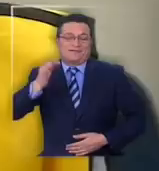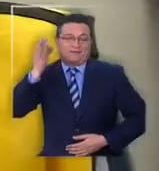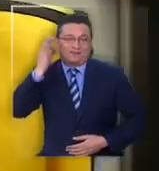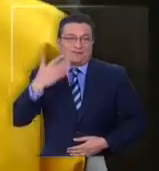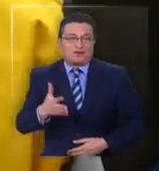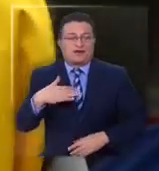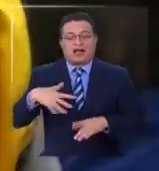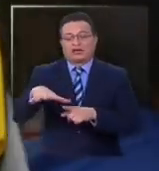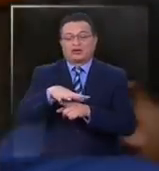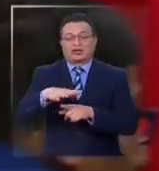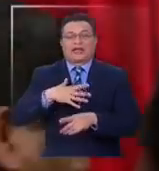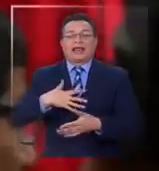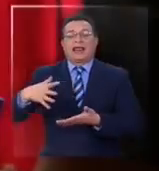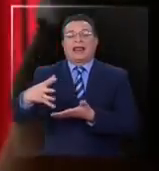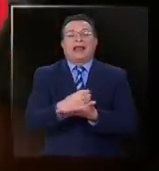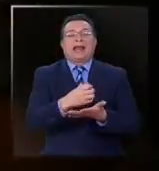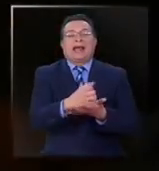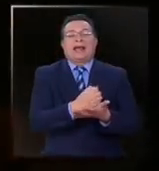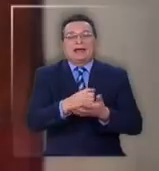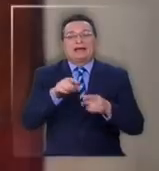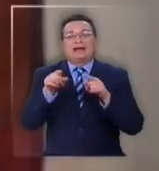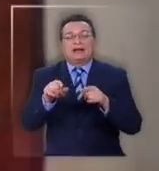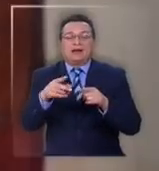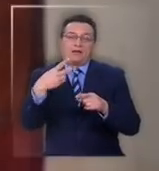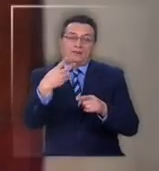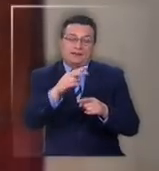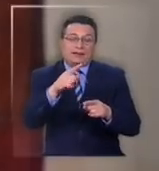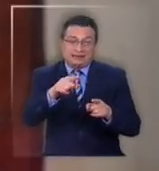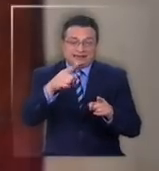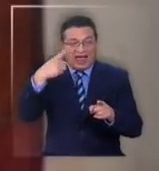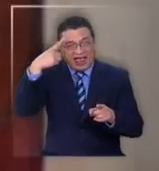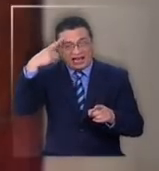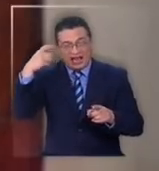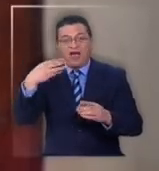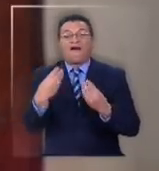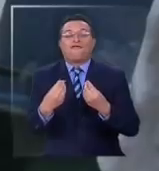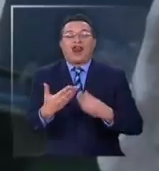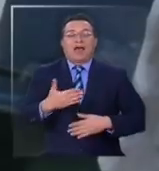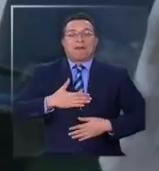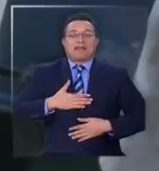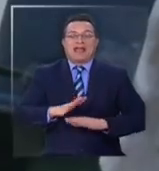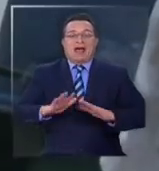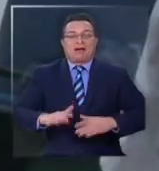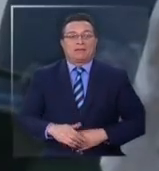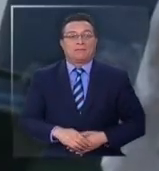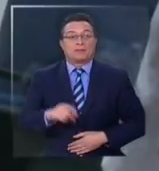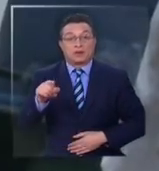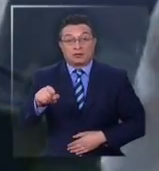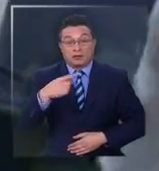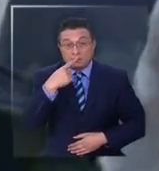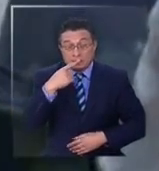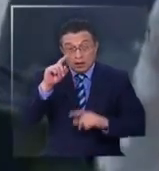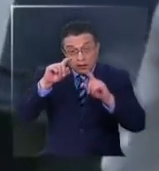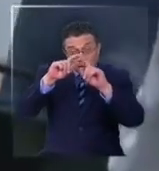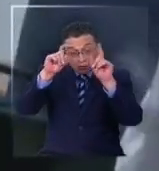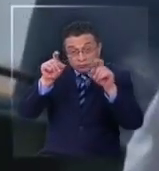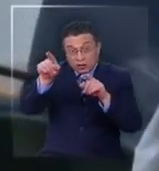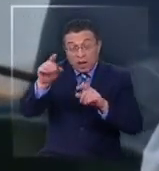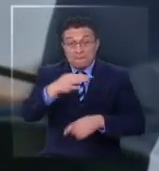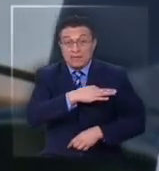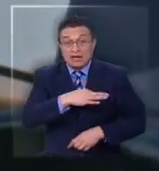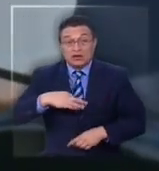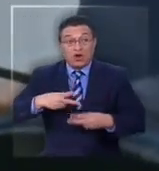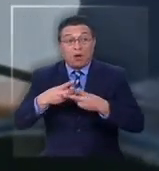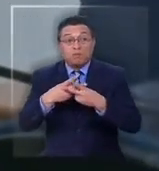las situaciones que ella cree son fundamentalmente buenas para ella. La suposición que hace el Ministerio